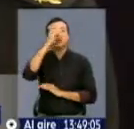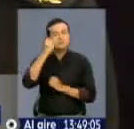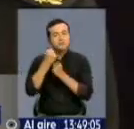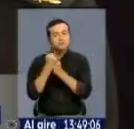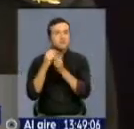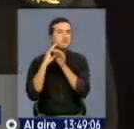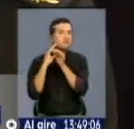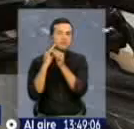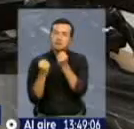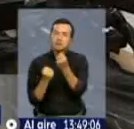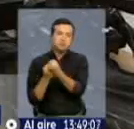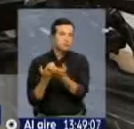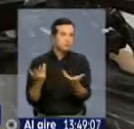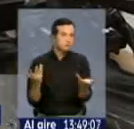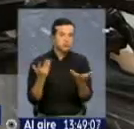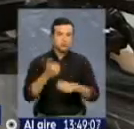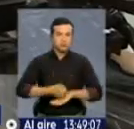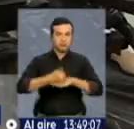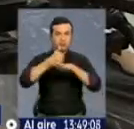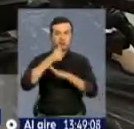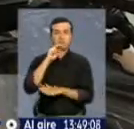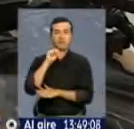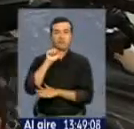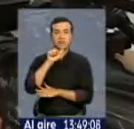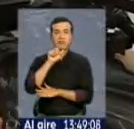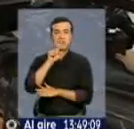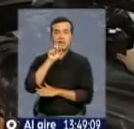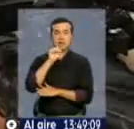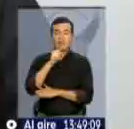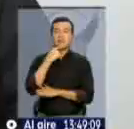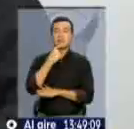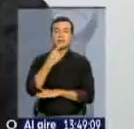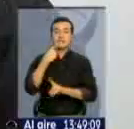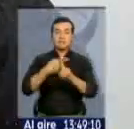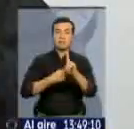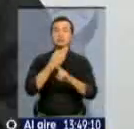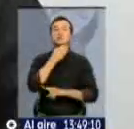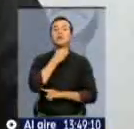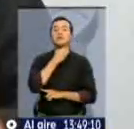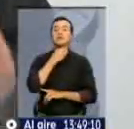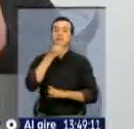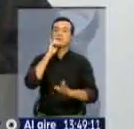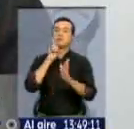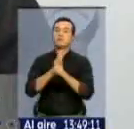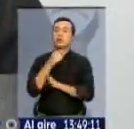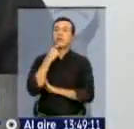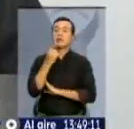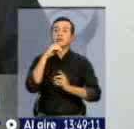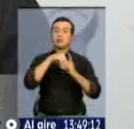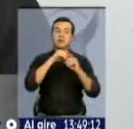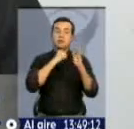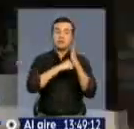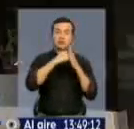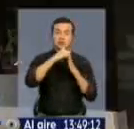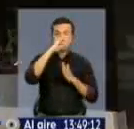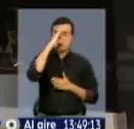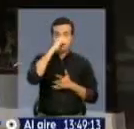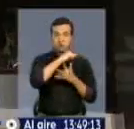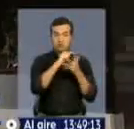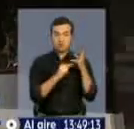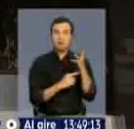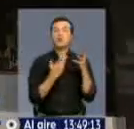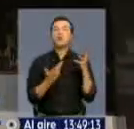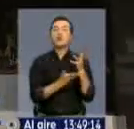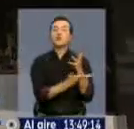la colaboración. Su titular, César Navas, recordó que el pasado mes de agosto presentaron la denuncia sobre una posible red al interior del ministerio, cuyos